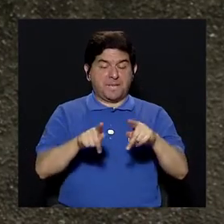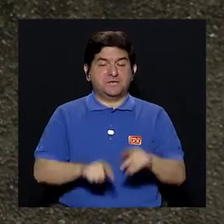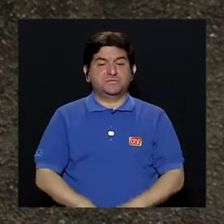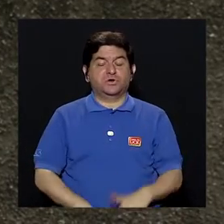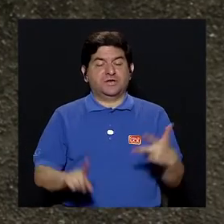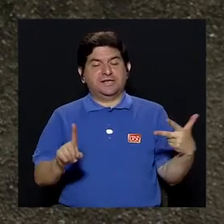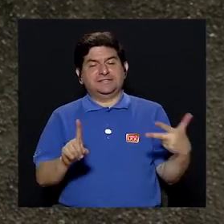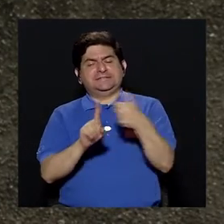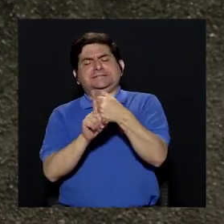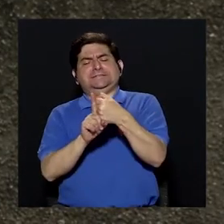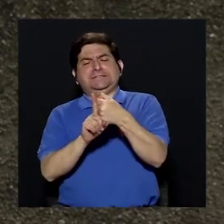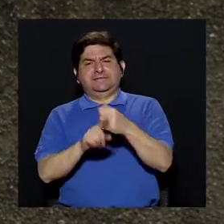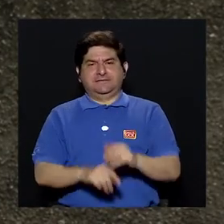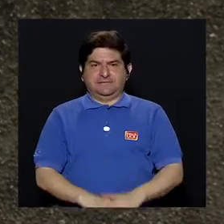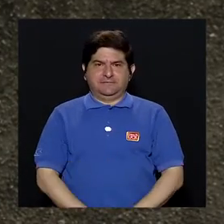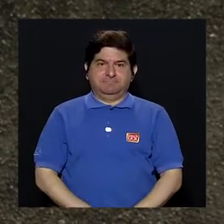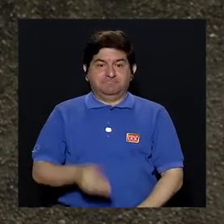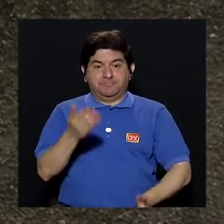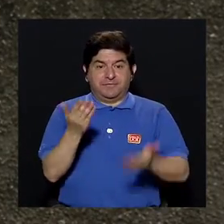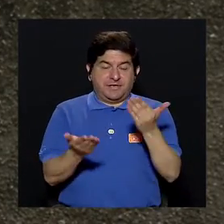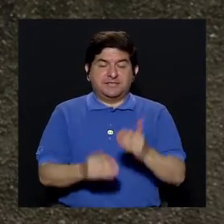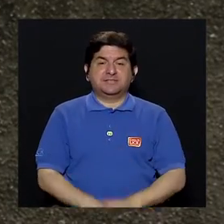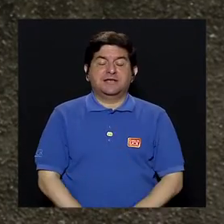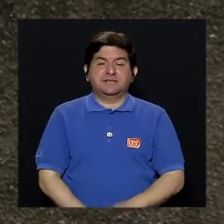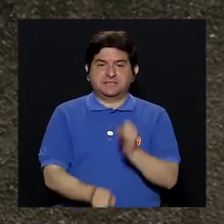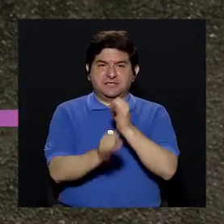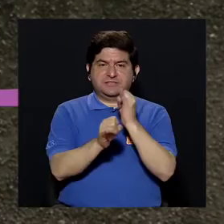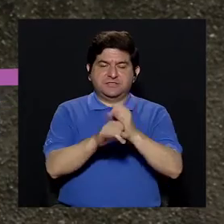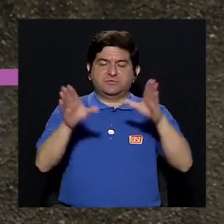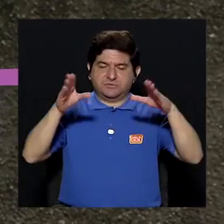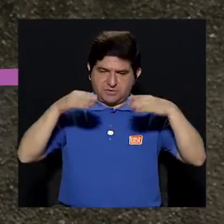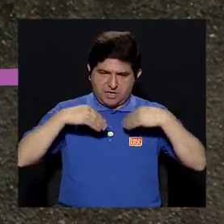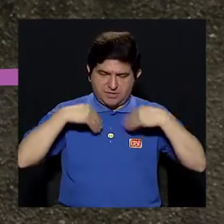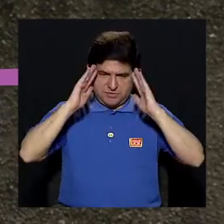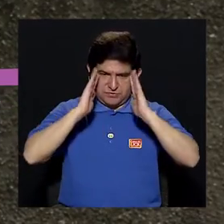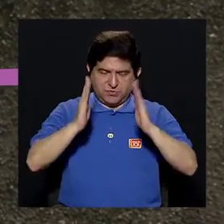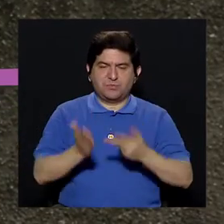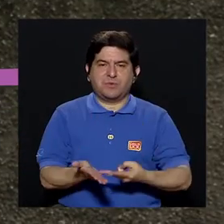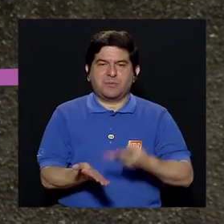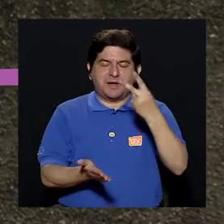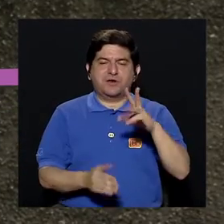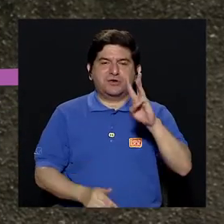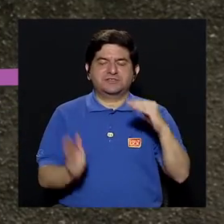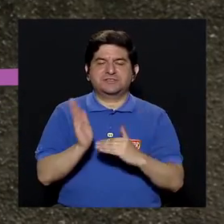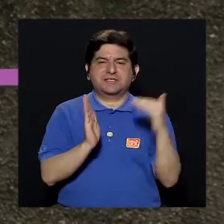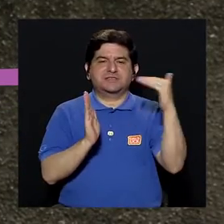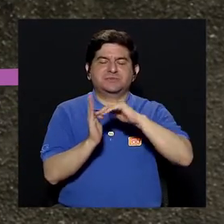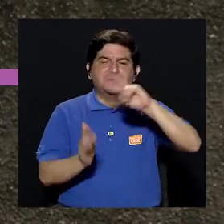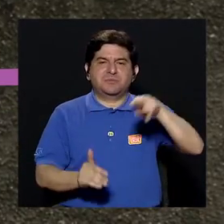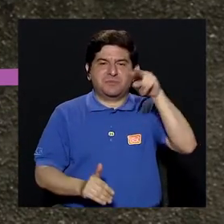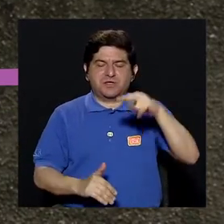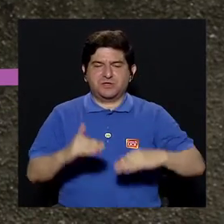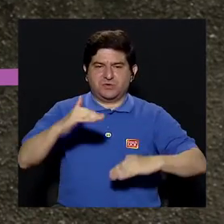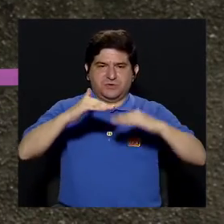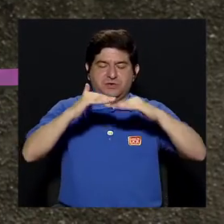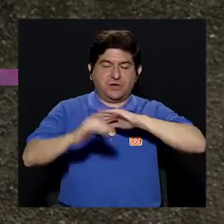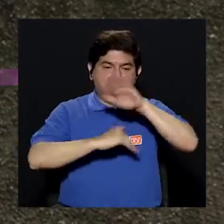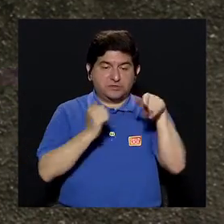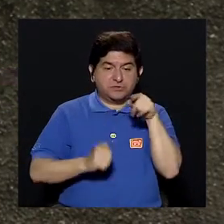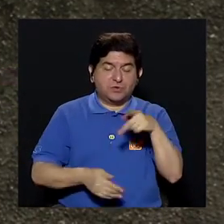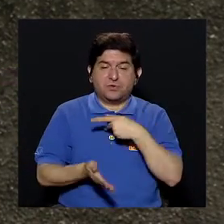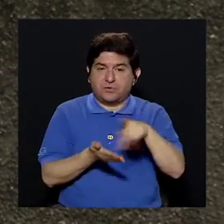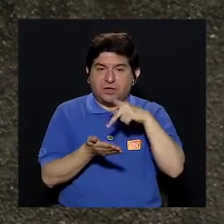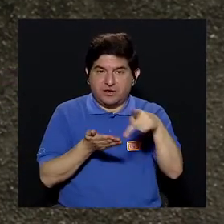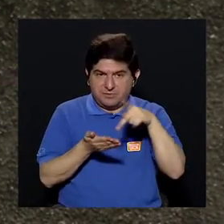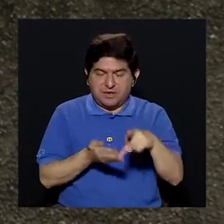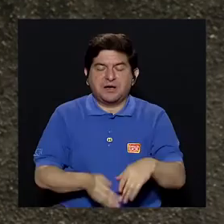persona sufre un accidente y hace el instituto asume su atención, tiene un monto de 6 millones de colones. Entonces, todo lo que se pueda